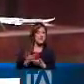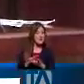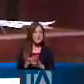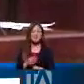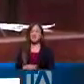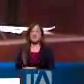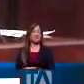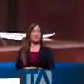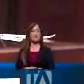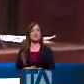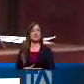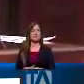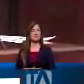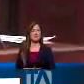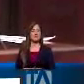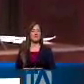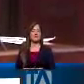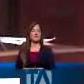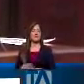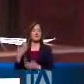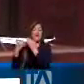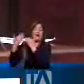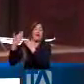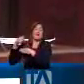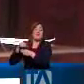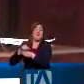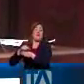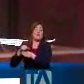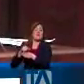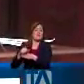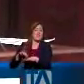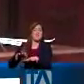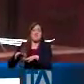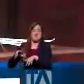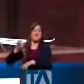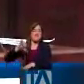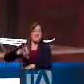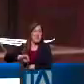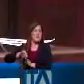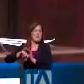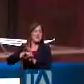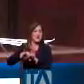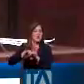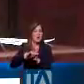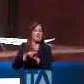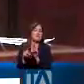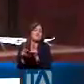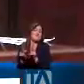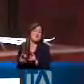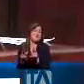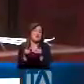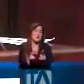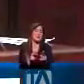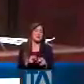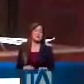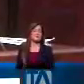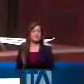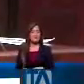únicamente la reedición de viejas prácticas que enajenaron la función